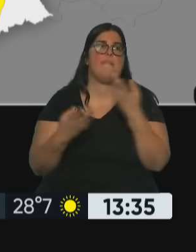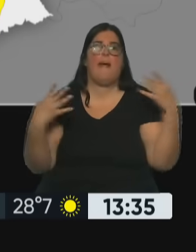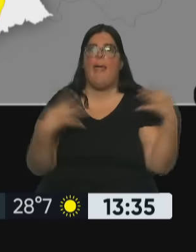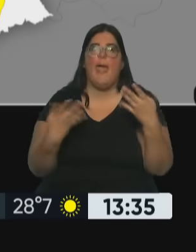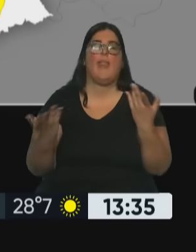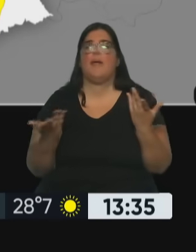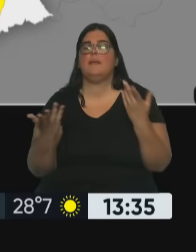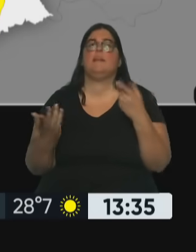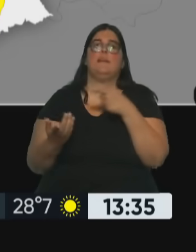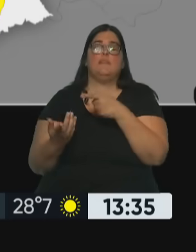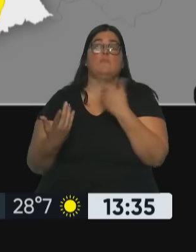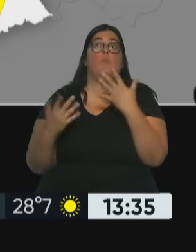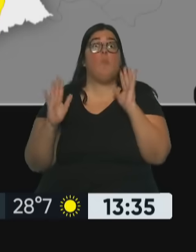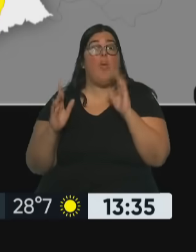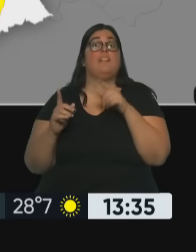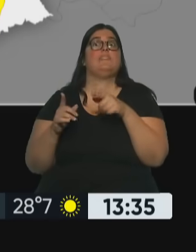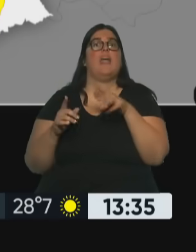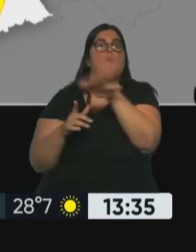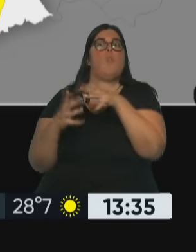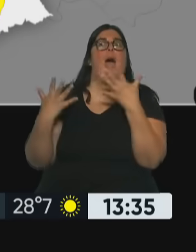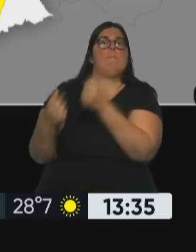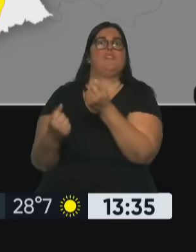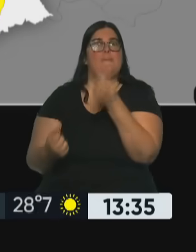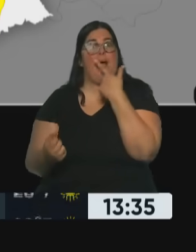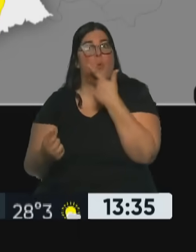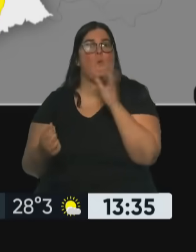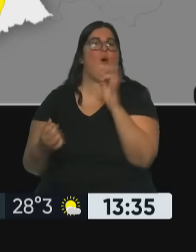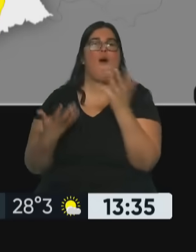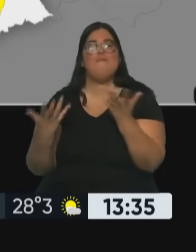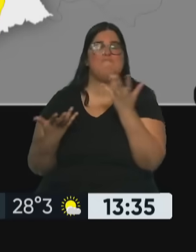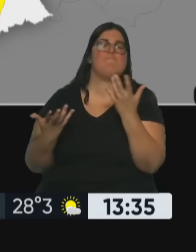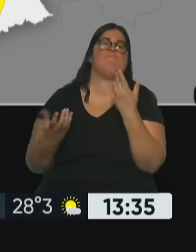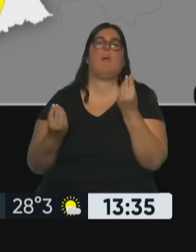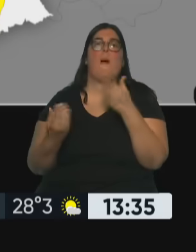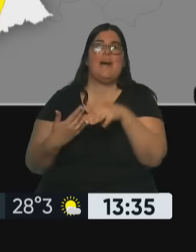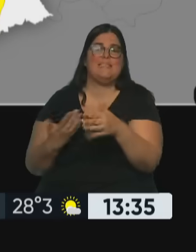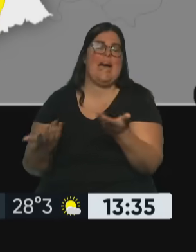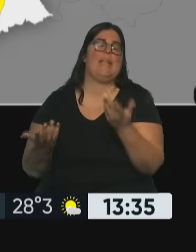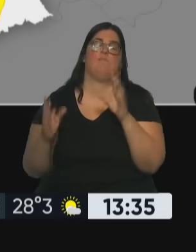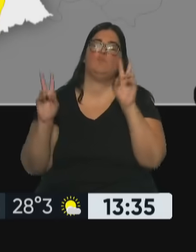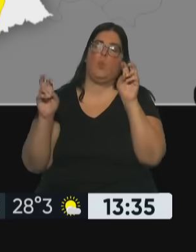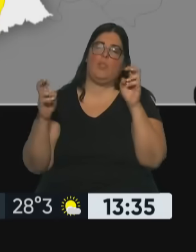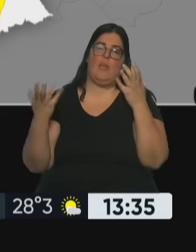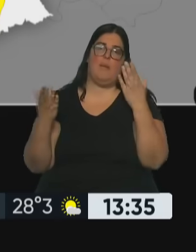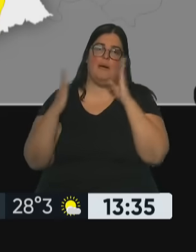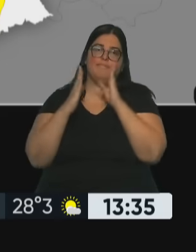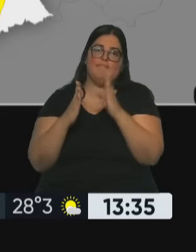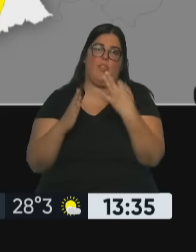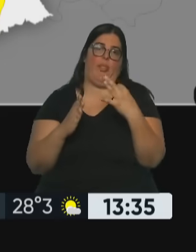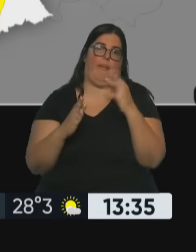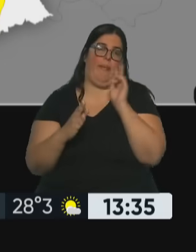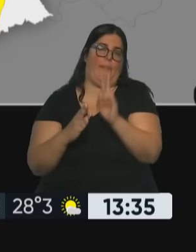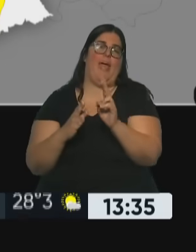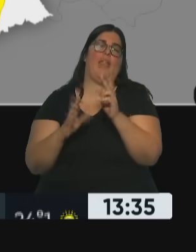poco más de apoyo al gobierno de Nicolás Maduro, o qué puede llegar a pasar. Me parece que es un tema que no se puede dejar de ver en